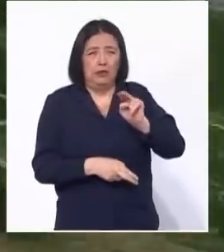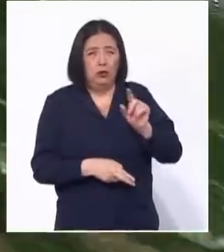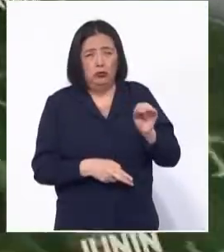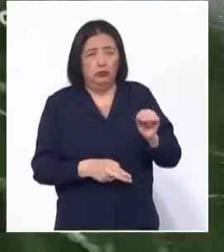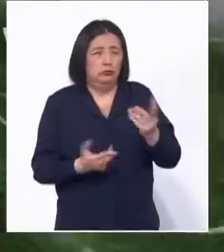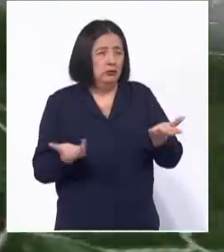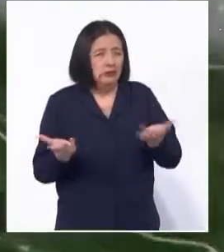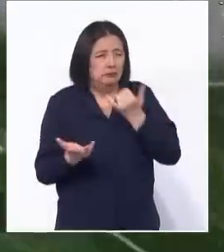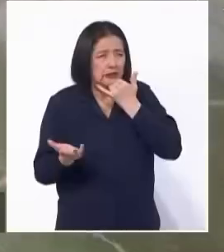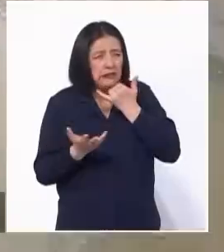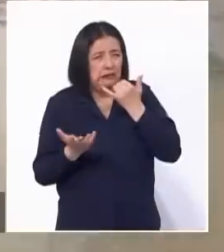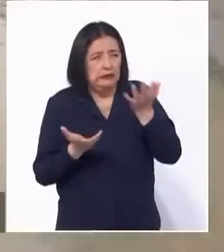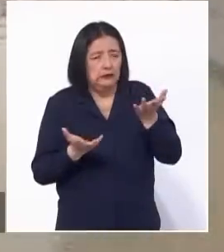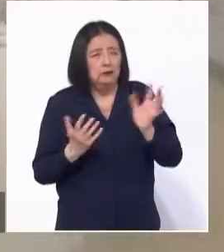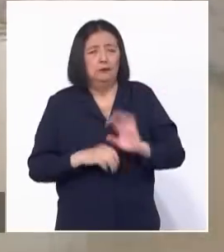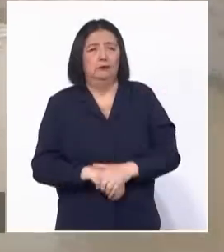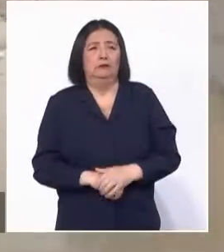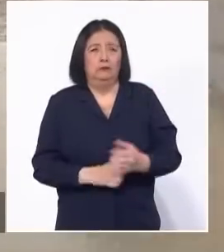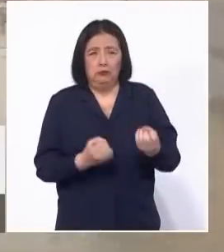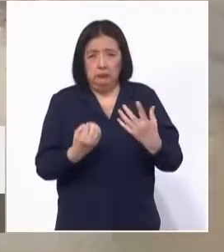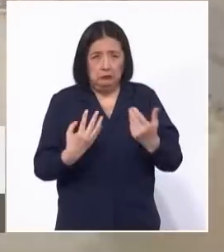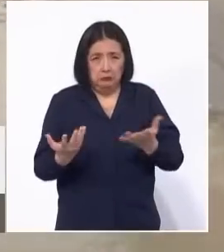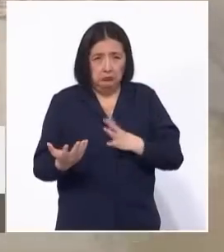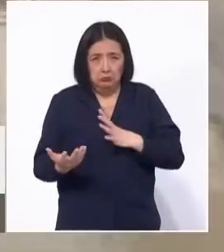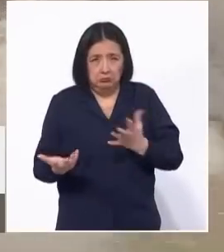nos lo cuenta. Bienvenida.